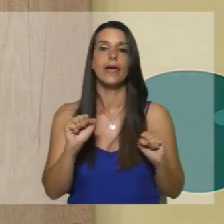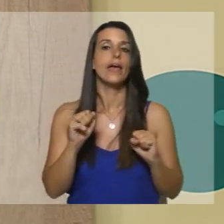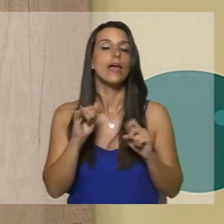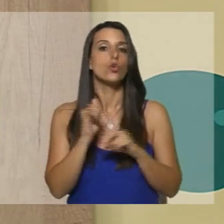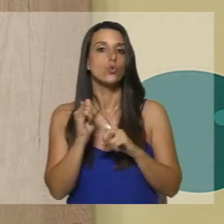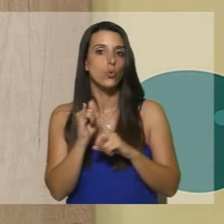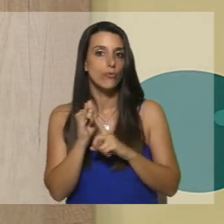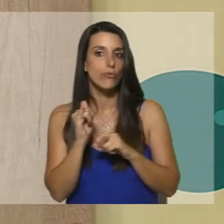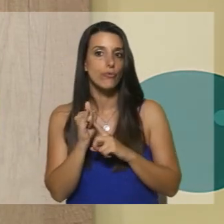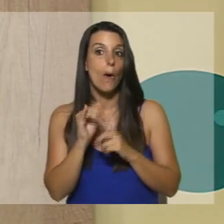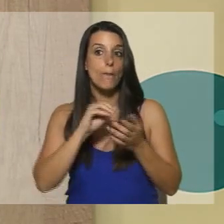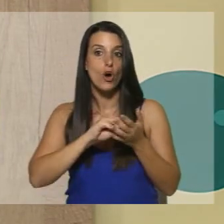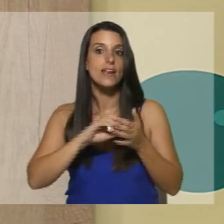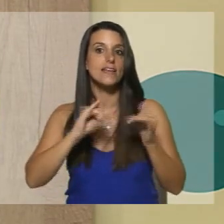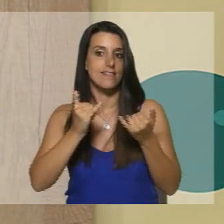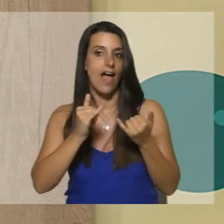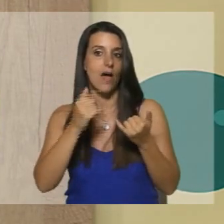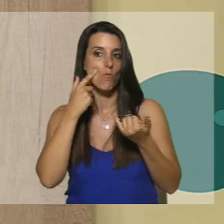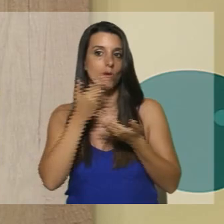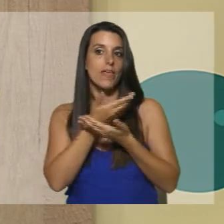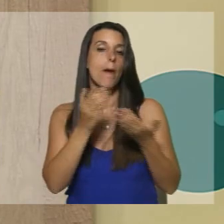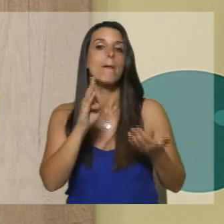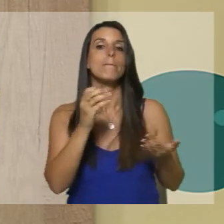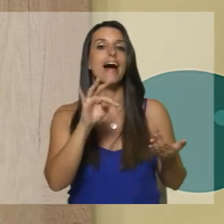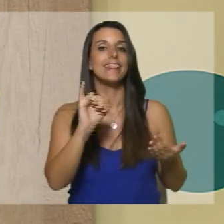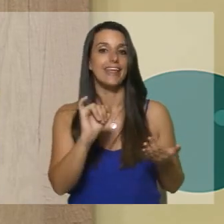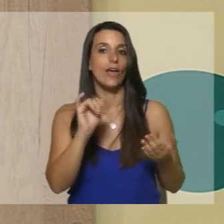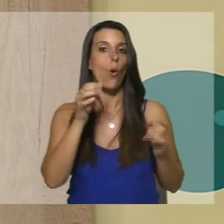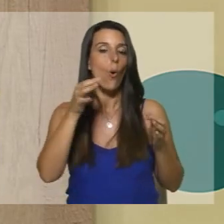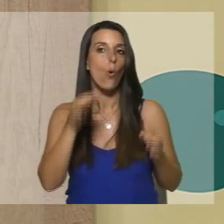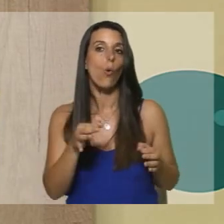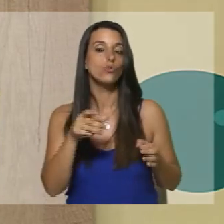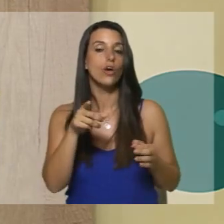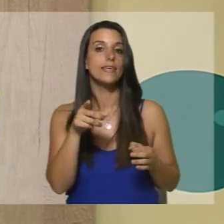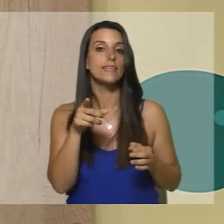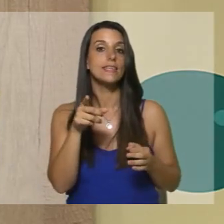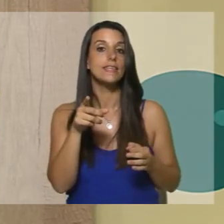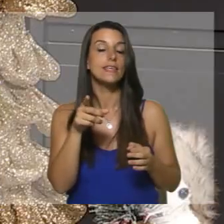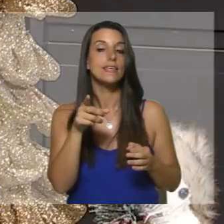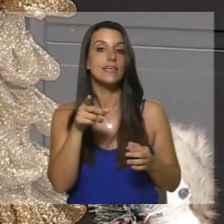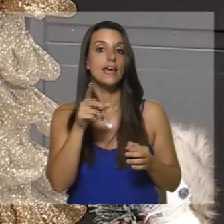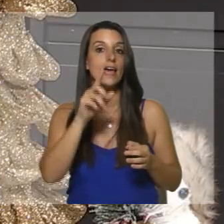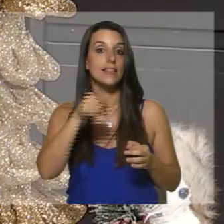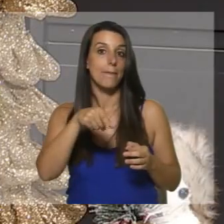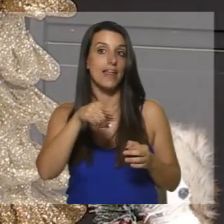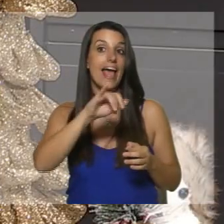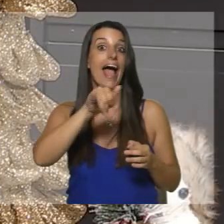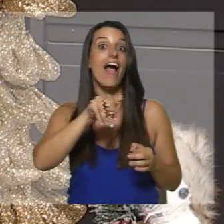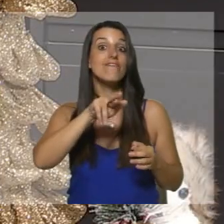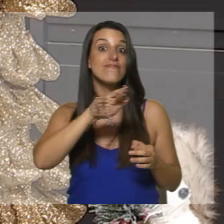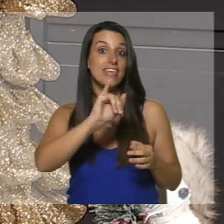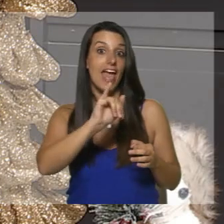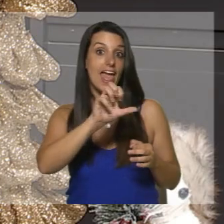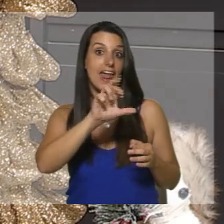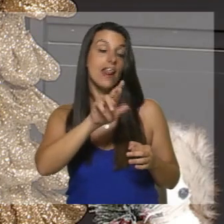Fati Dos Santos, ponen ahí. Y ahí va a aparecer Guri Cantor. Guri Cantor, precioso. Y que, como bien decíamos, Javier, va a ser parte del próximo